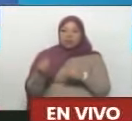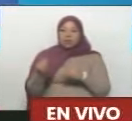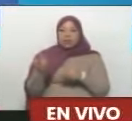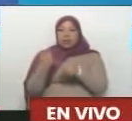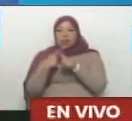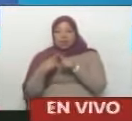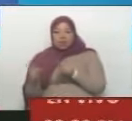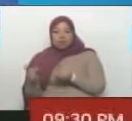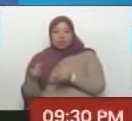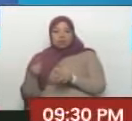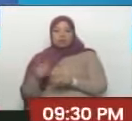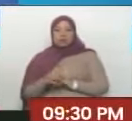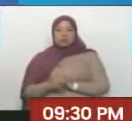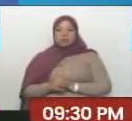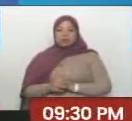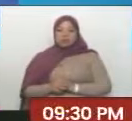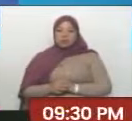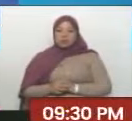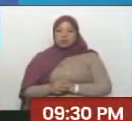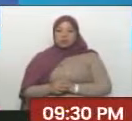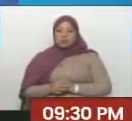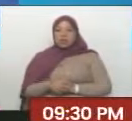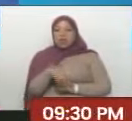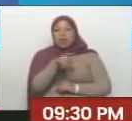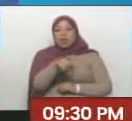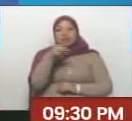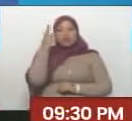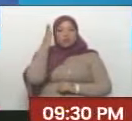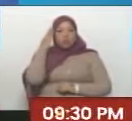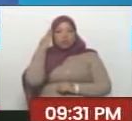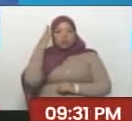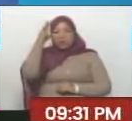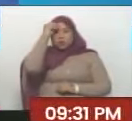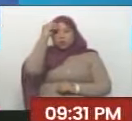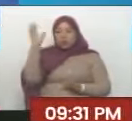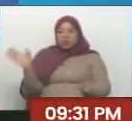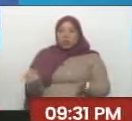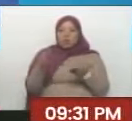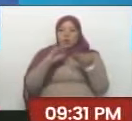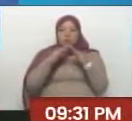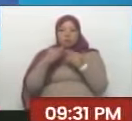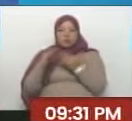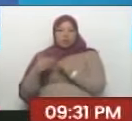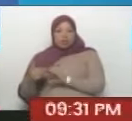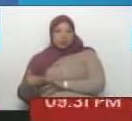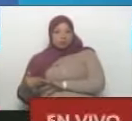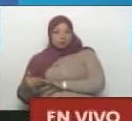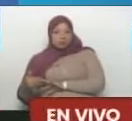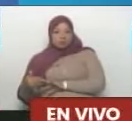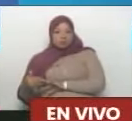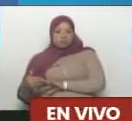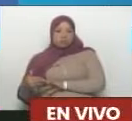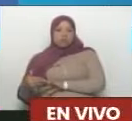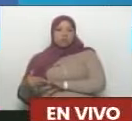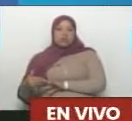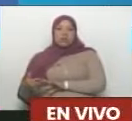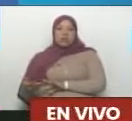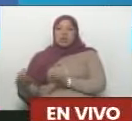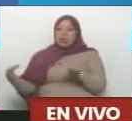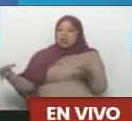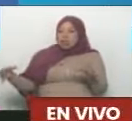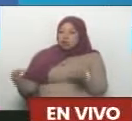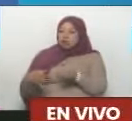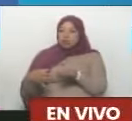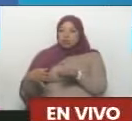allá, ¿ah? Estas personas deben provenir de la comunidad y de las